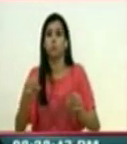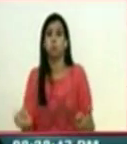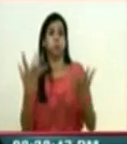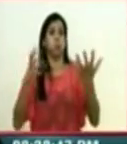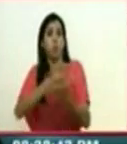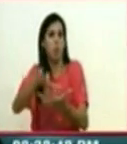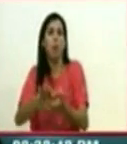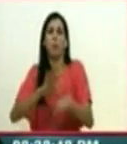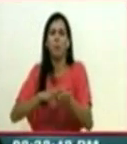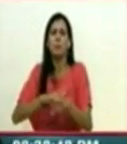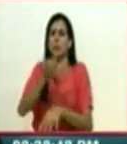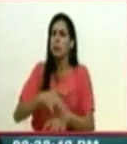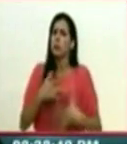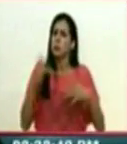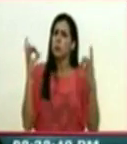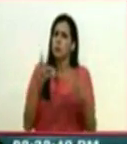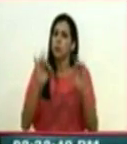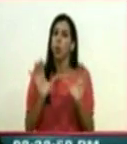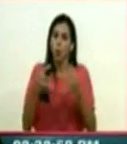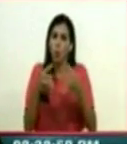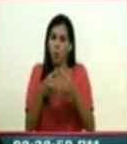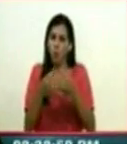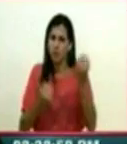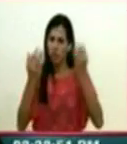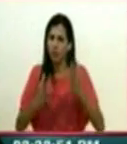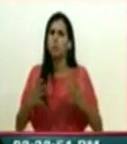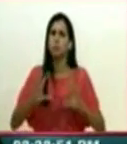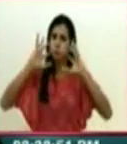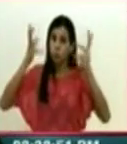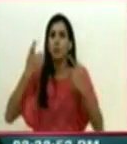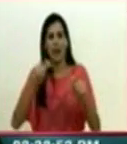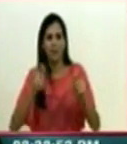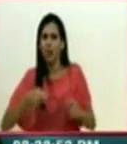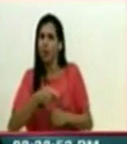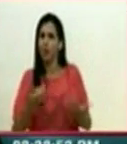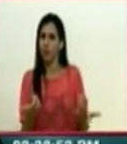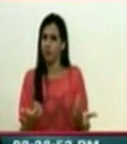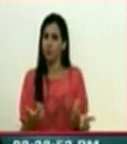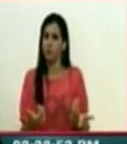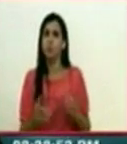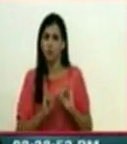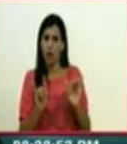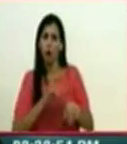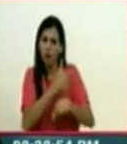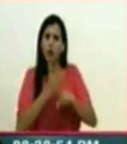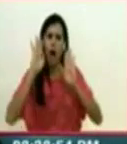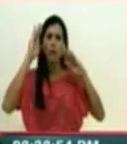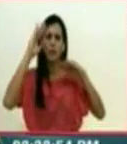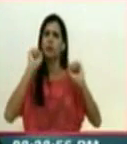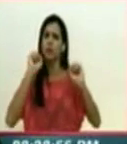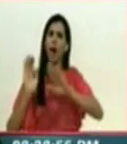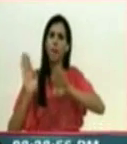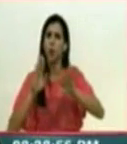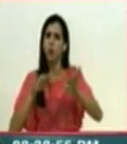por el dolor a un sector clave de la sociedad venezolana que viene siendo atendido y recibiendo el apoyo y